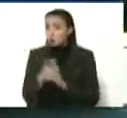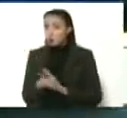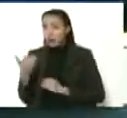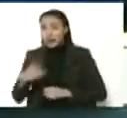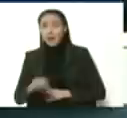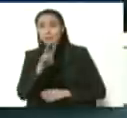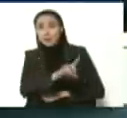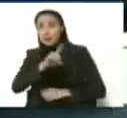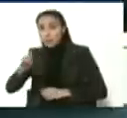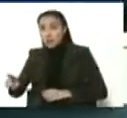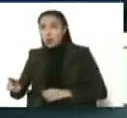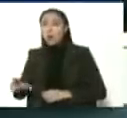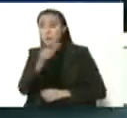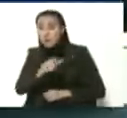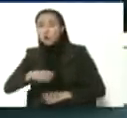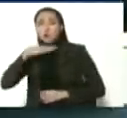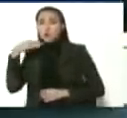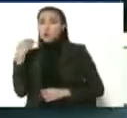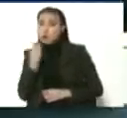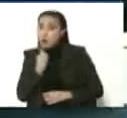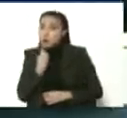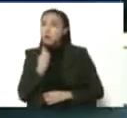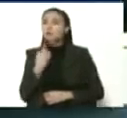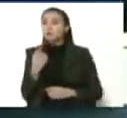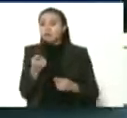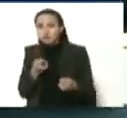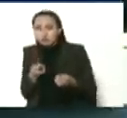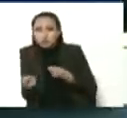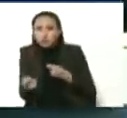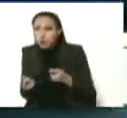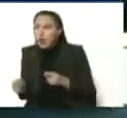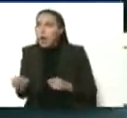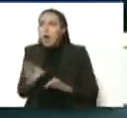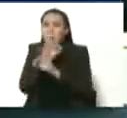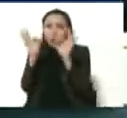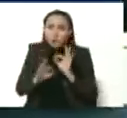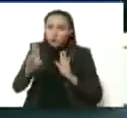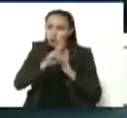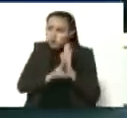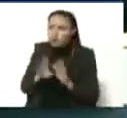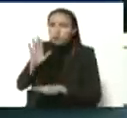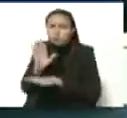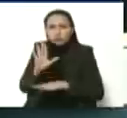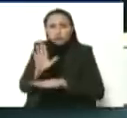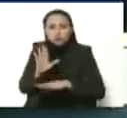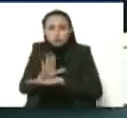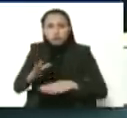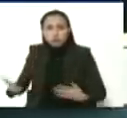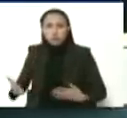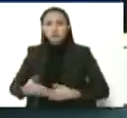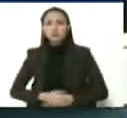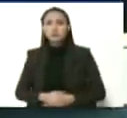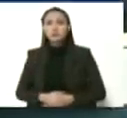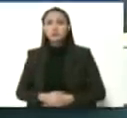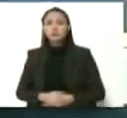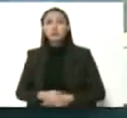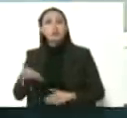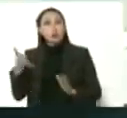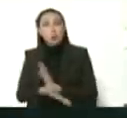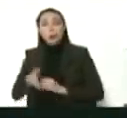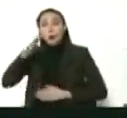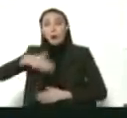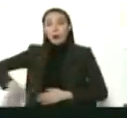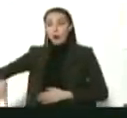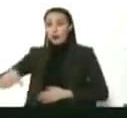21 casos por 100.000 habitantes, con todas las medidas de bioseguridad absoluta, que el pueblo de